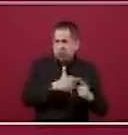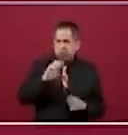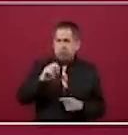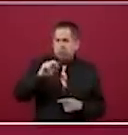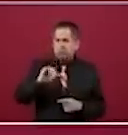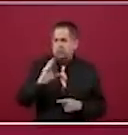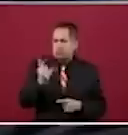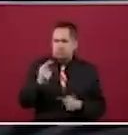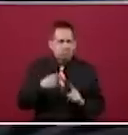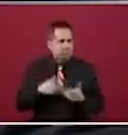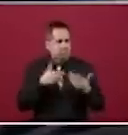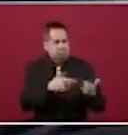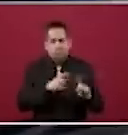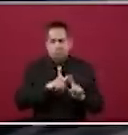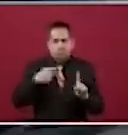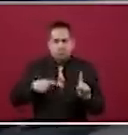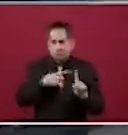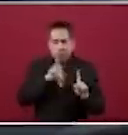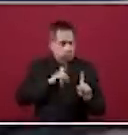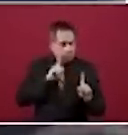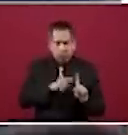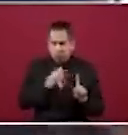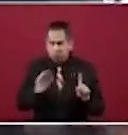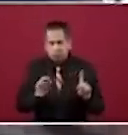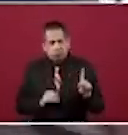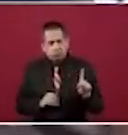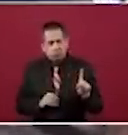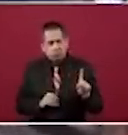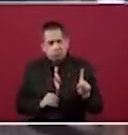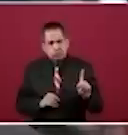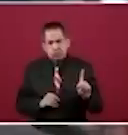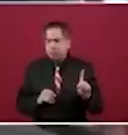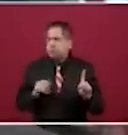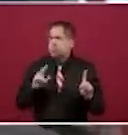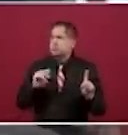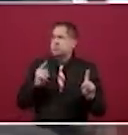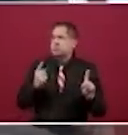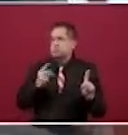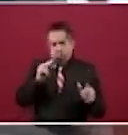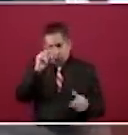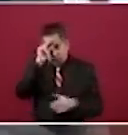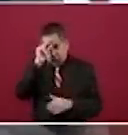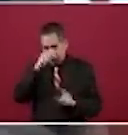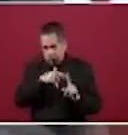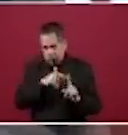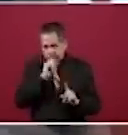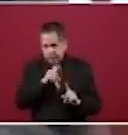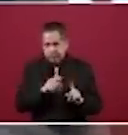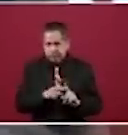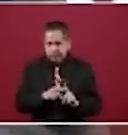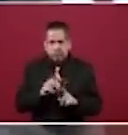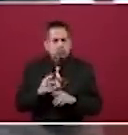CONACYT, es una mujer no solo inteligente,